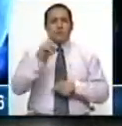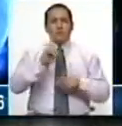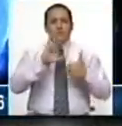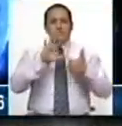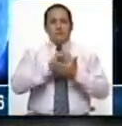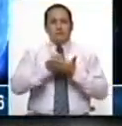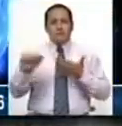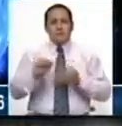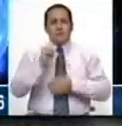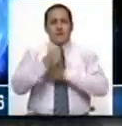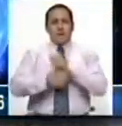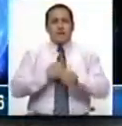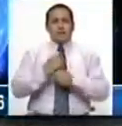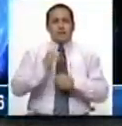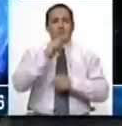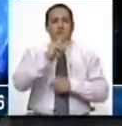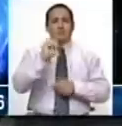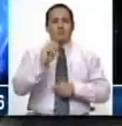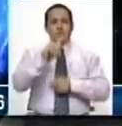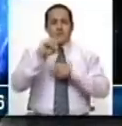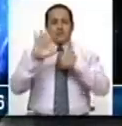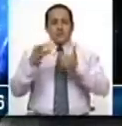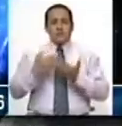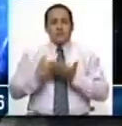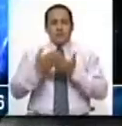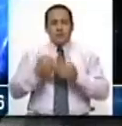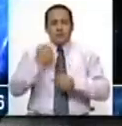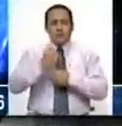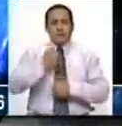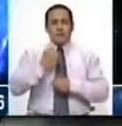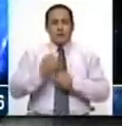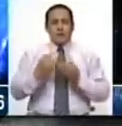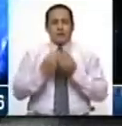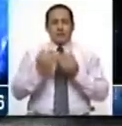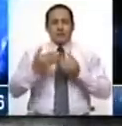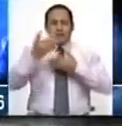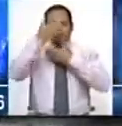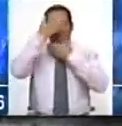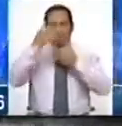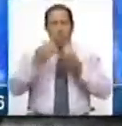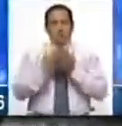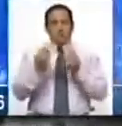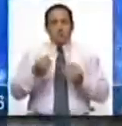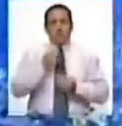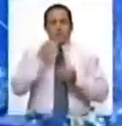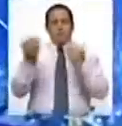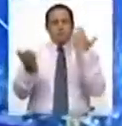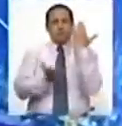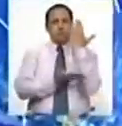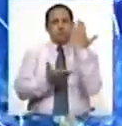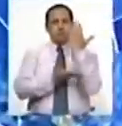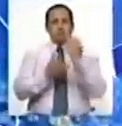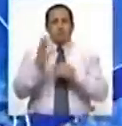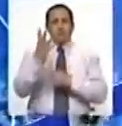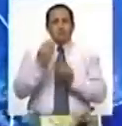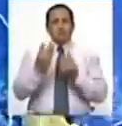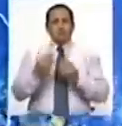2016 con su funcionamiento se buscará combatir al terrorismo la minería y la tal ilegal en los